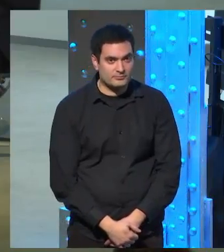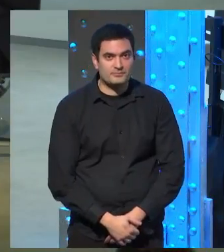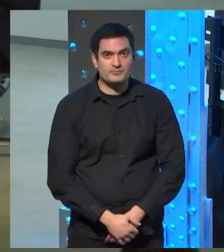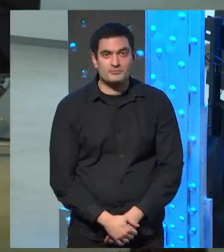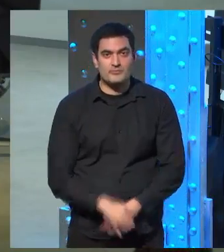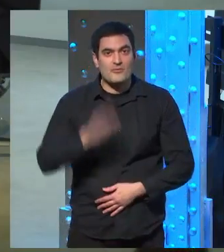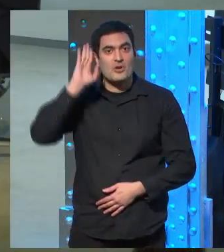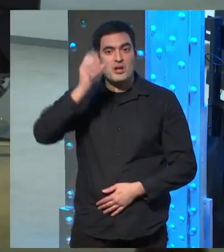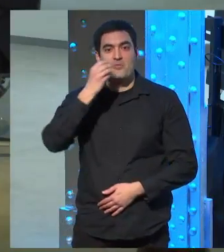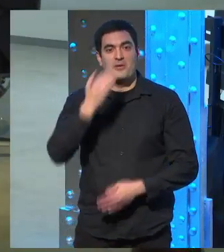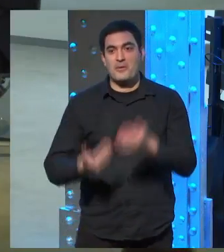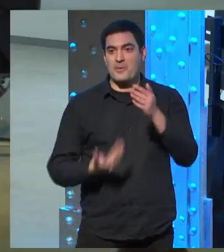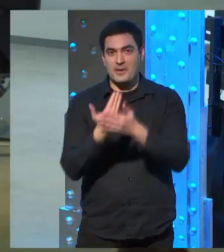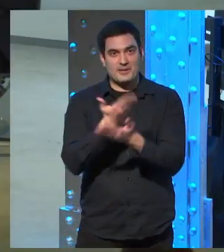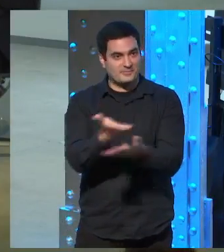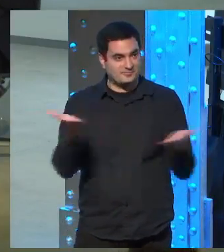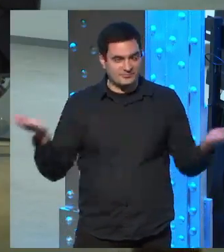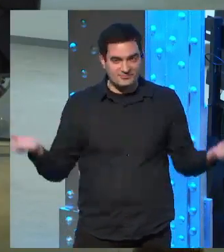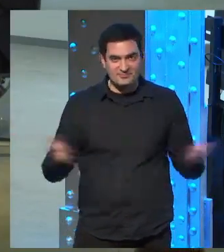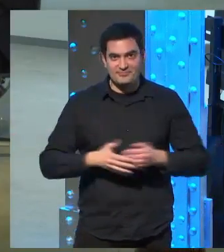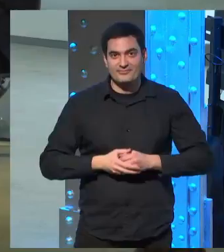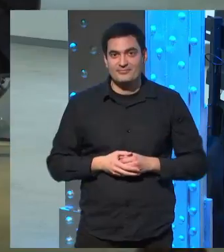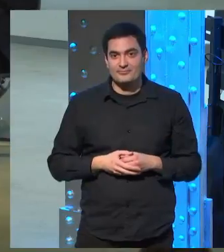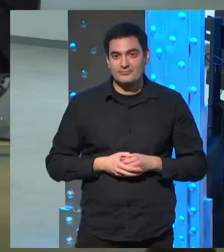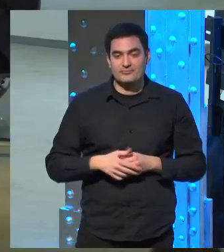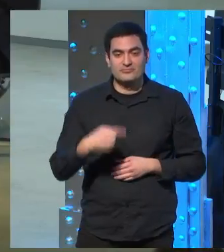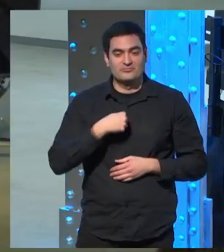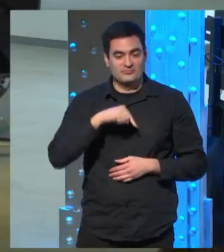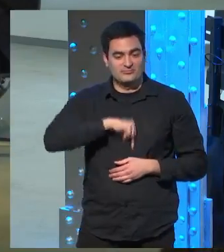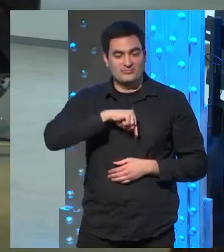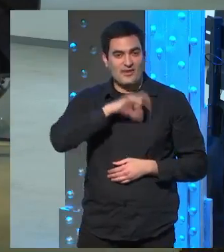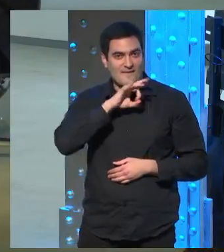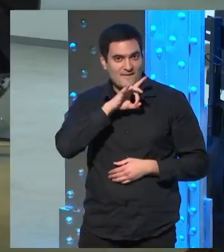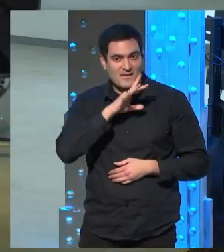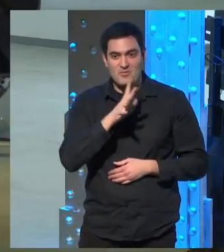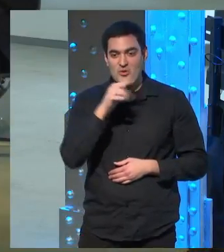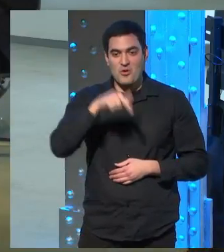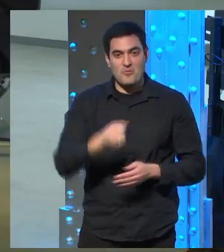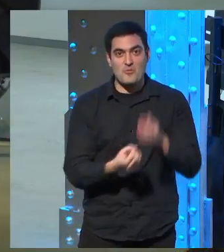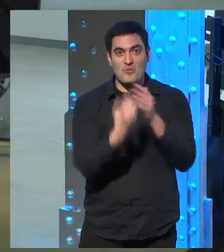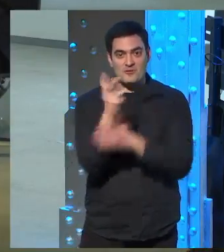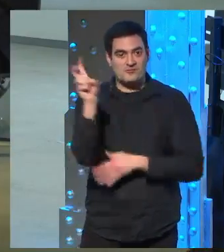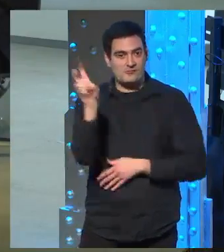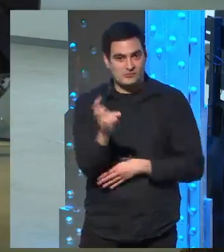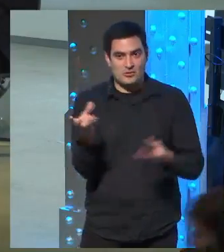Eh, Hola, buenos días. Eh, Estoy muy contento de estar aquí esta mañana